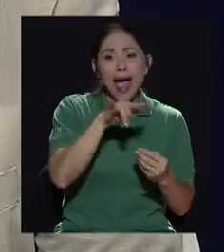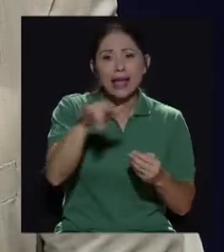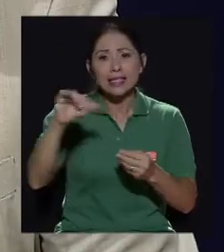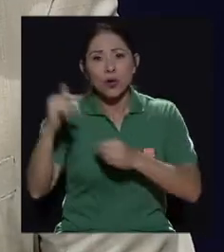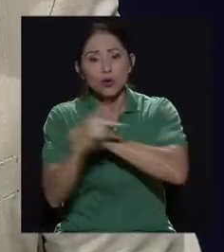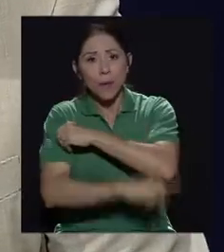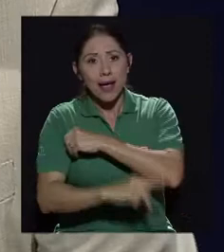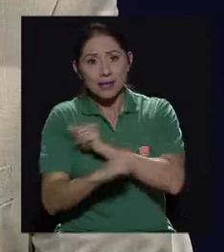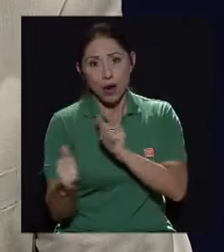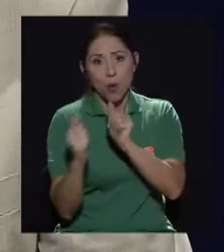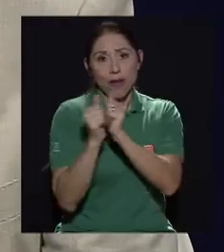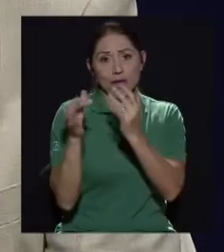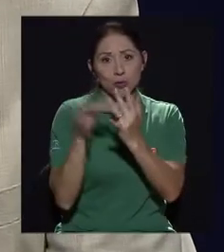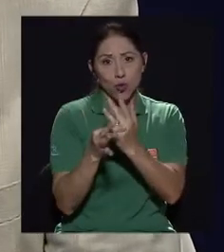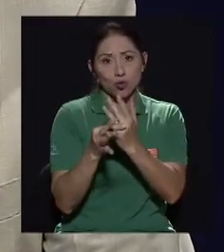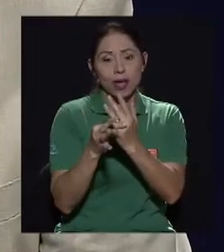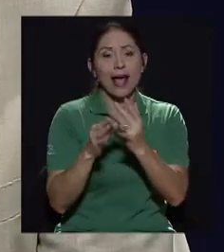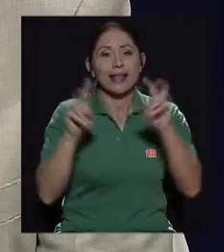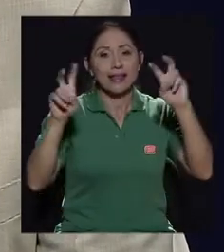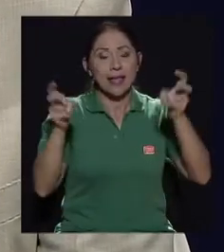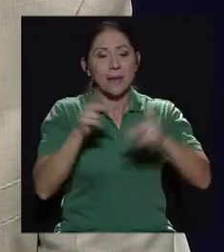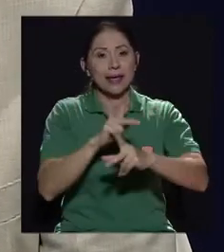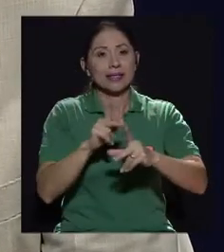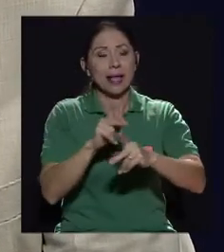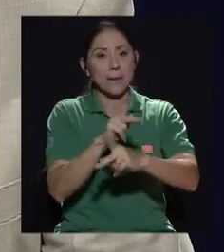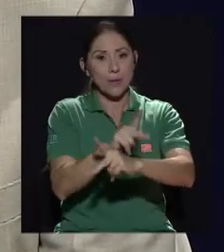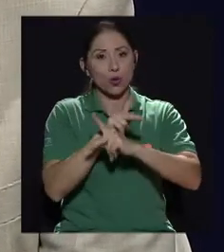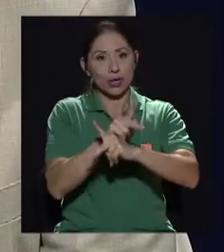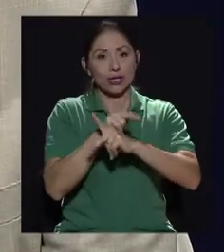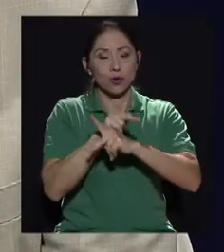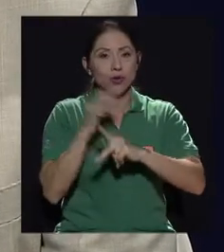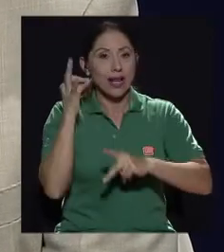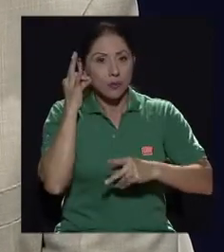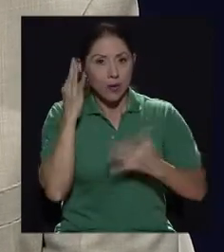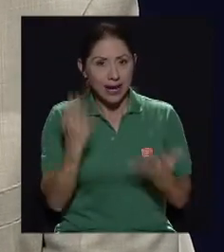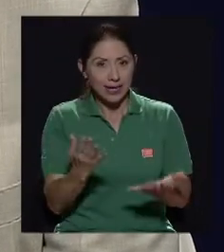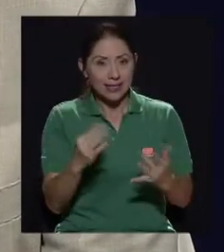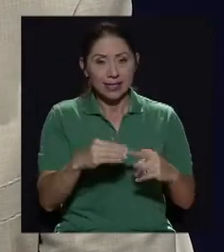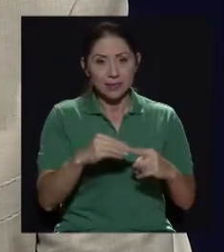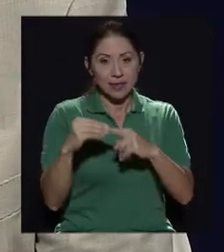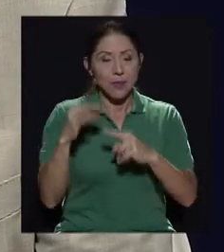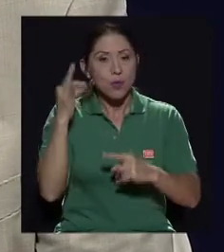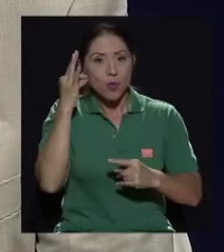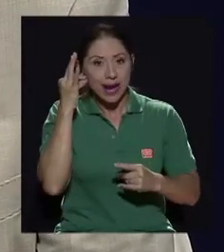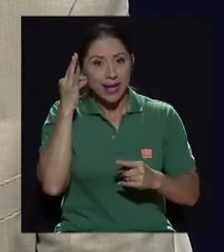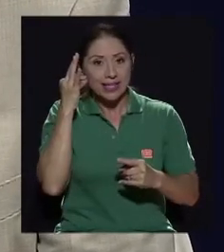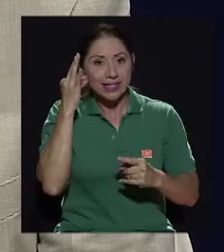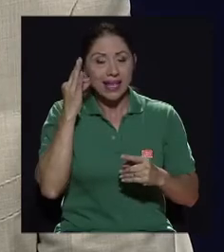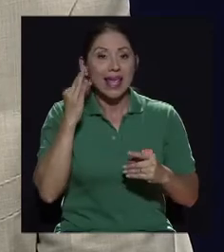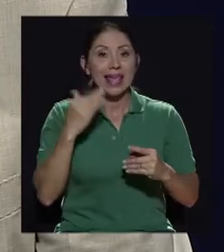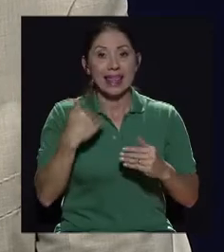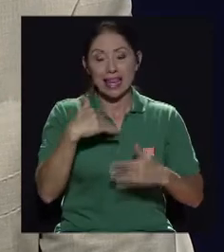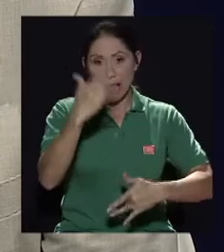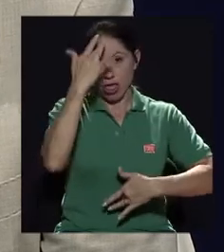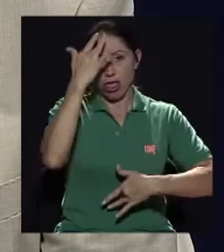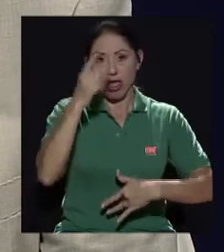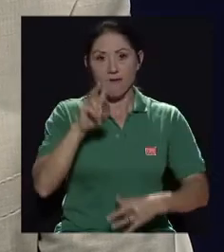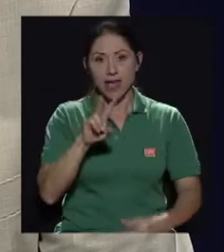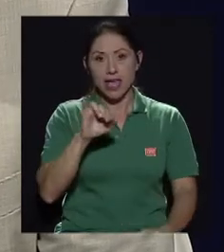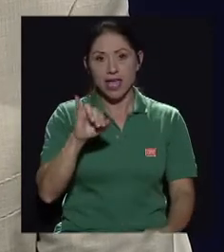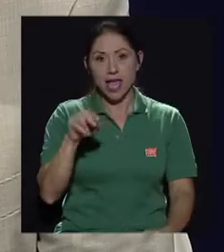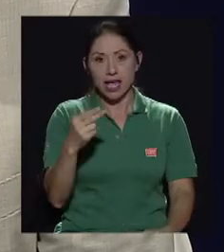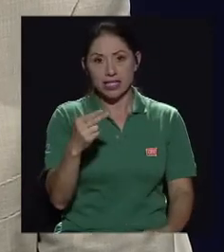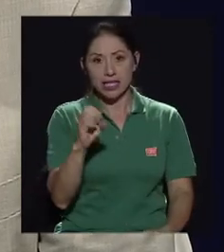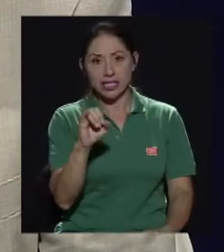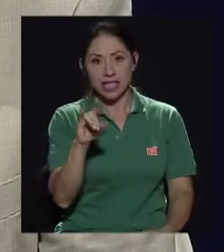cuestiones que tenían que ver con red de protección de las mujeres verdad particularmente las mujeres que viven con vih/sida y él siempre